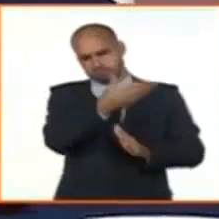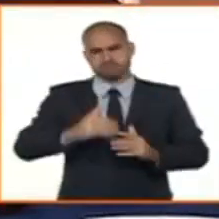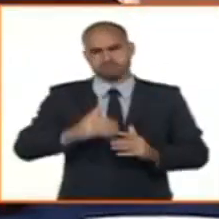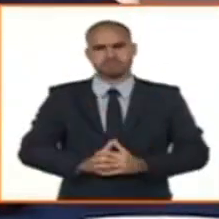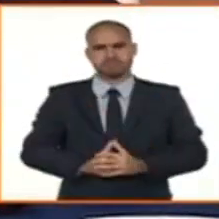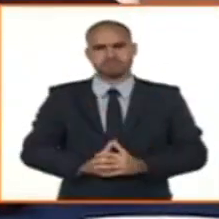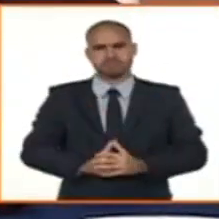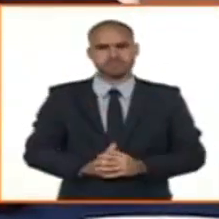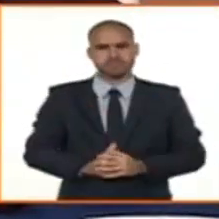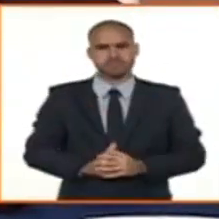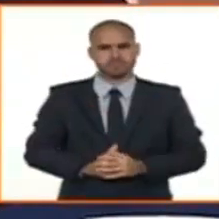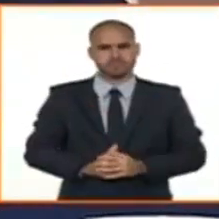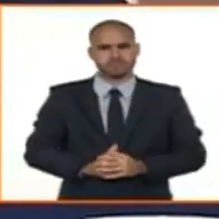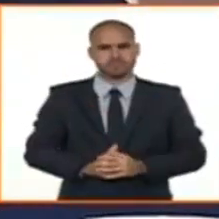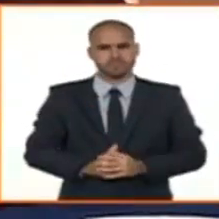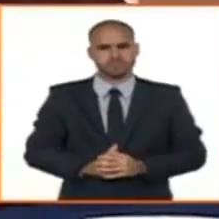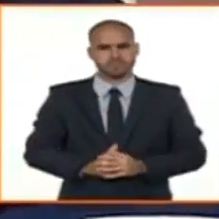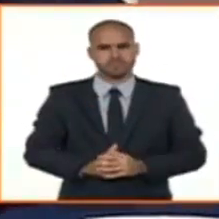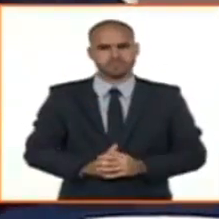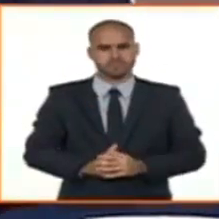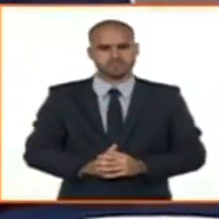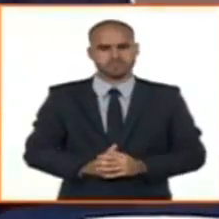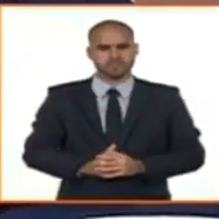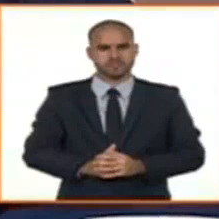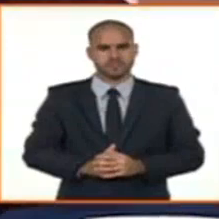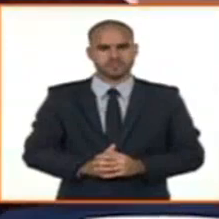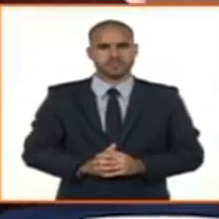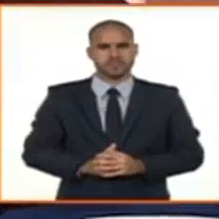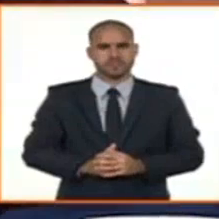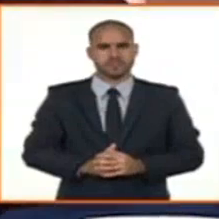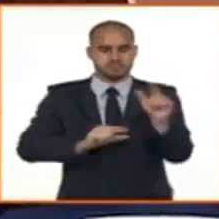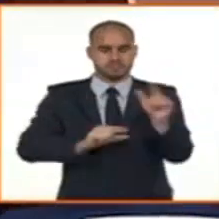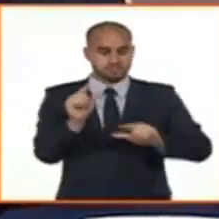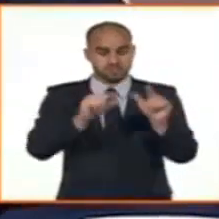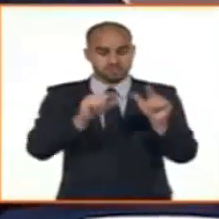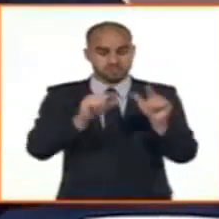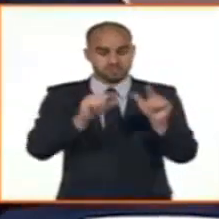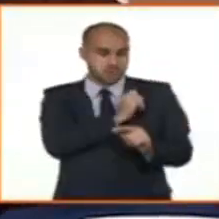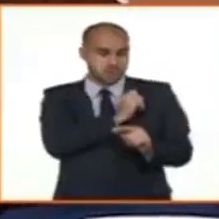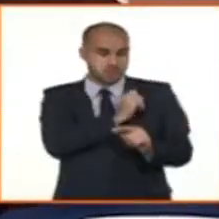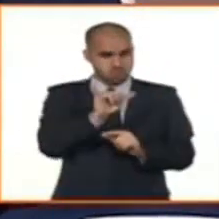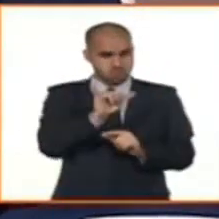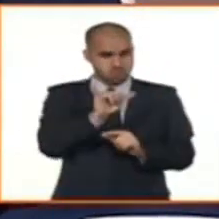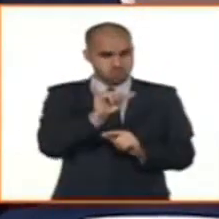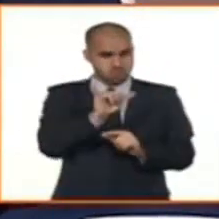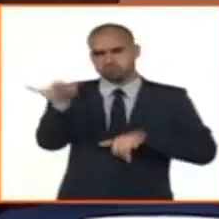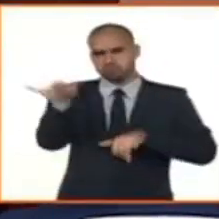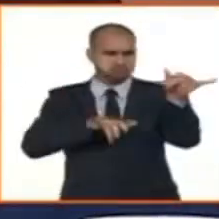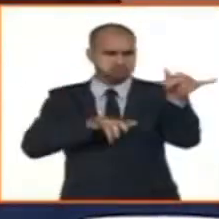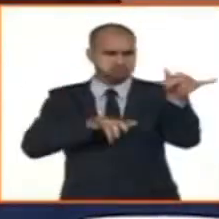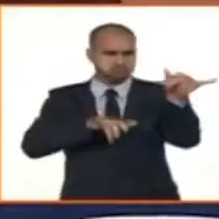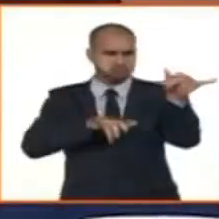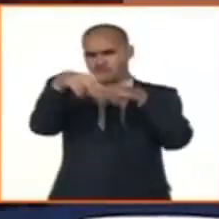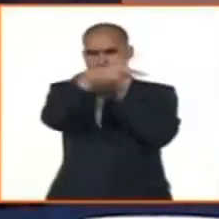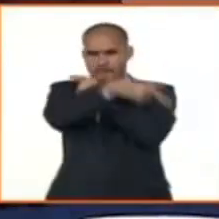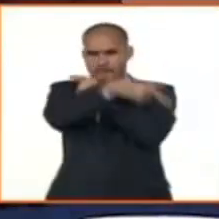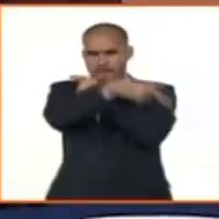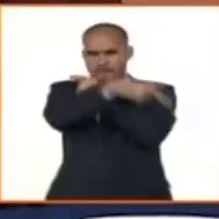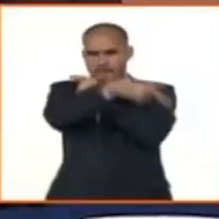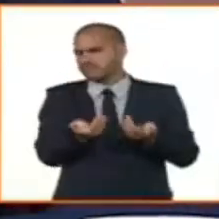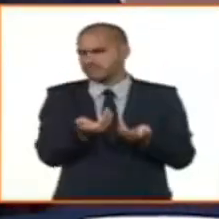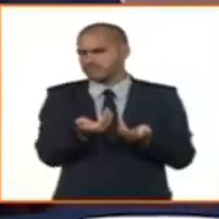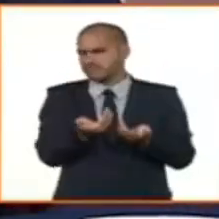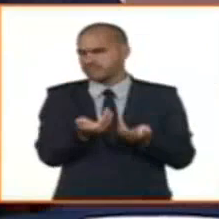las dificultades que enfrentan hoy los cubanos que tienen intención de emigrar o de viajar a terceros países, no se puede dejar de